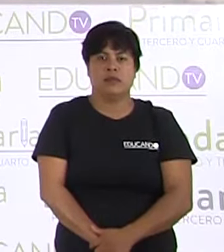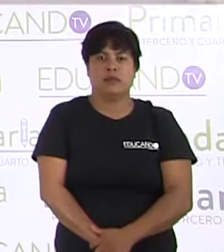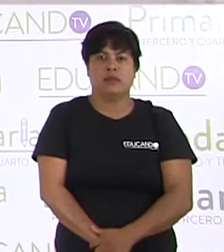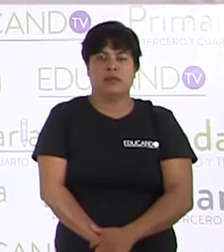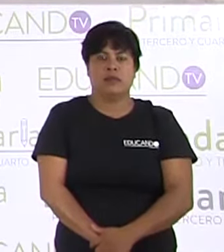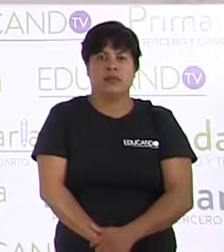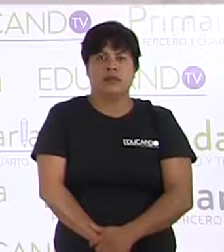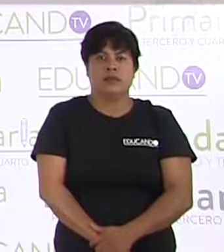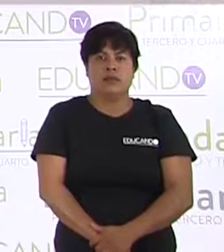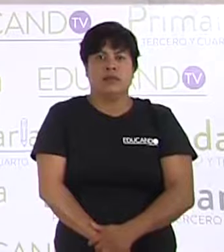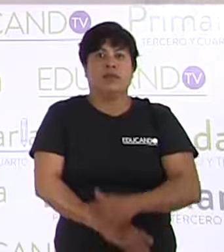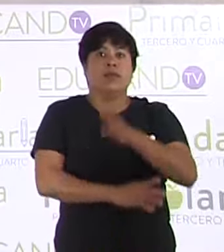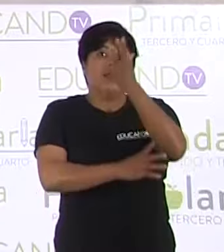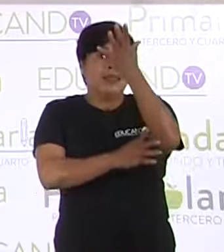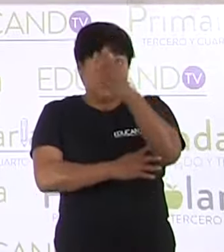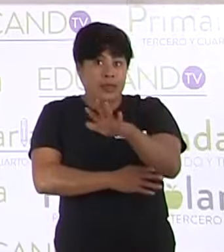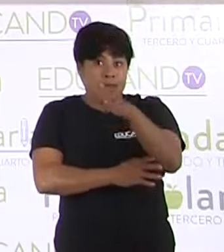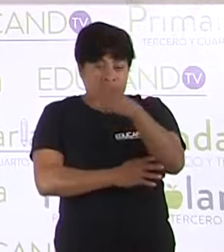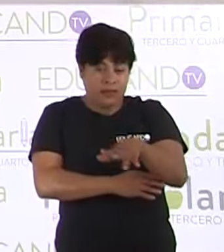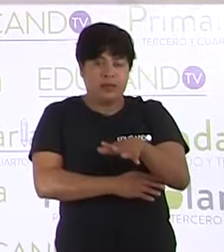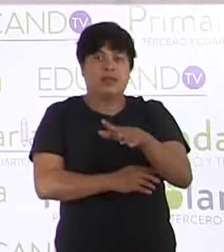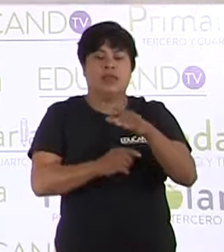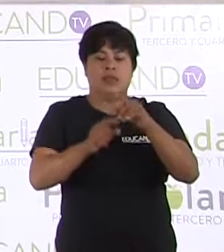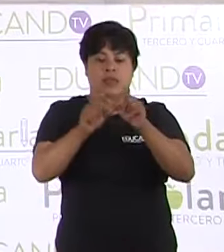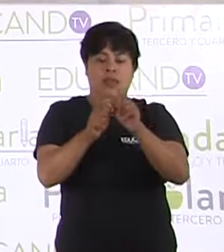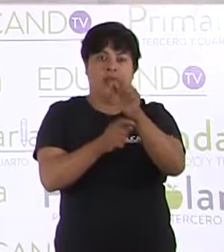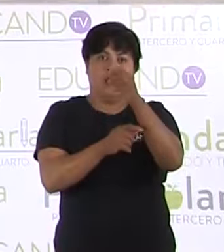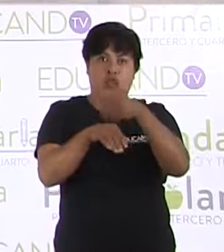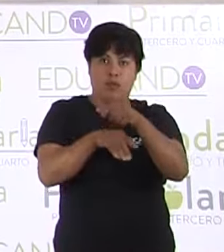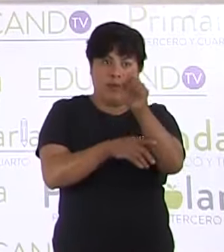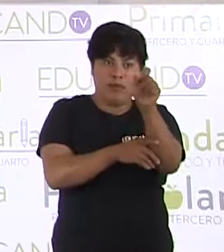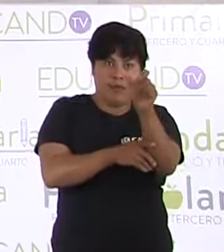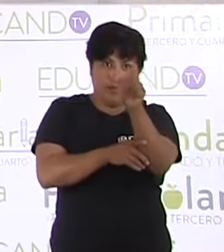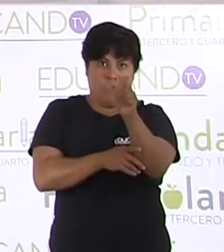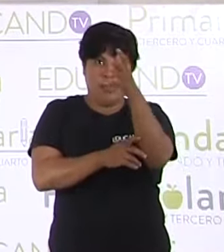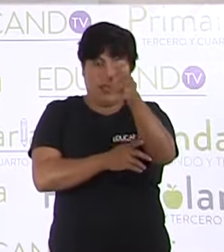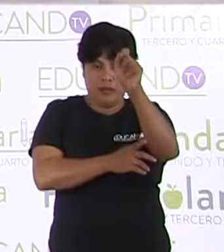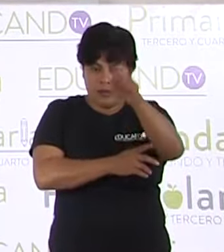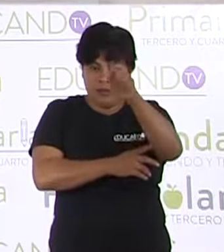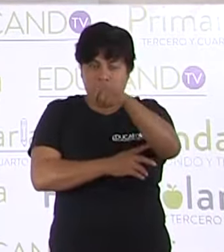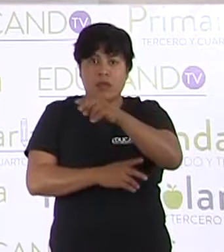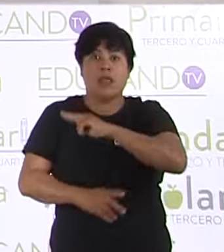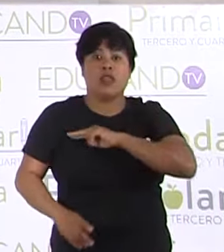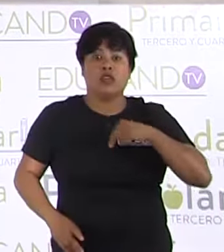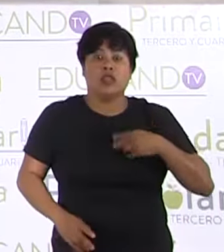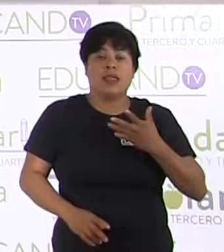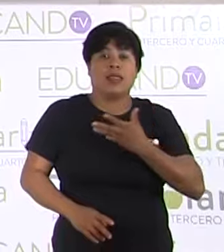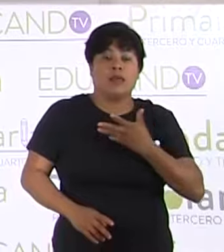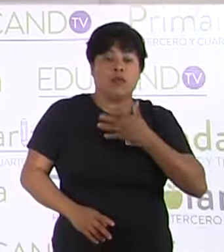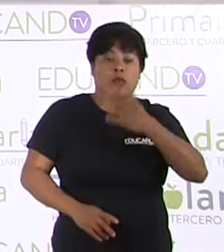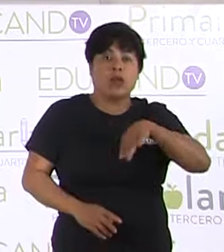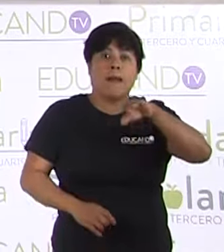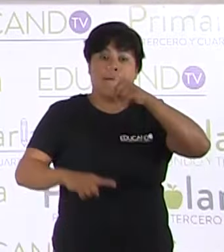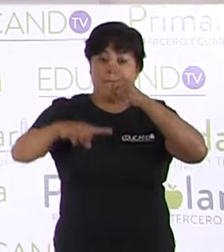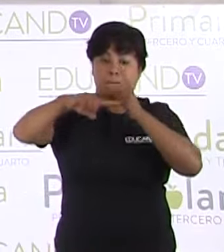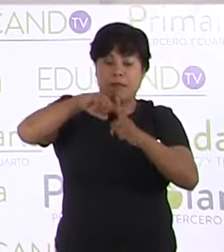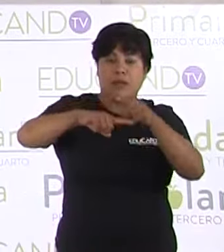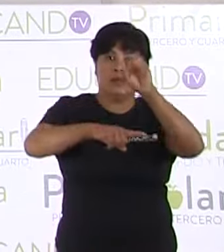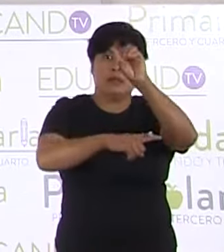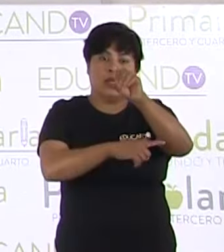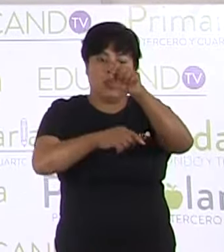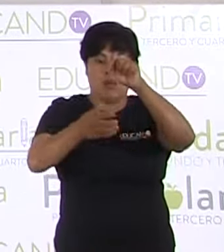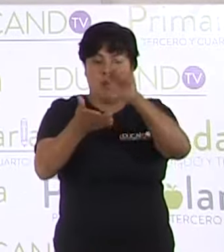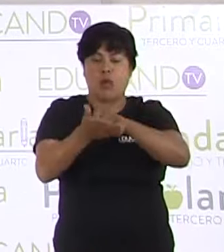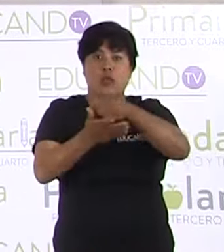iguales 10 partes su entero por qué Porque si les digo que tenemos que encontrar 0.6